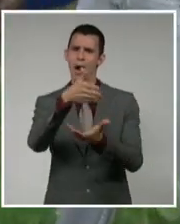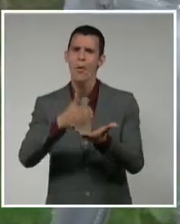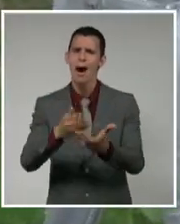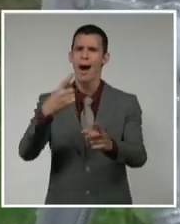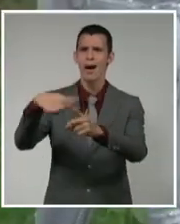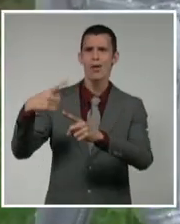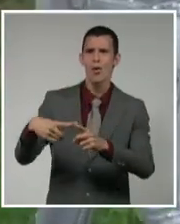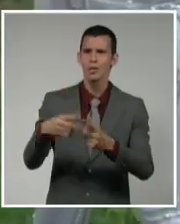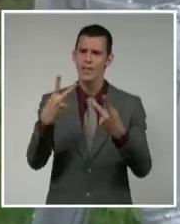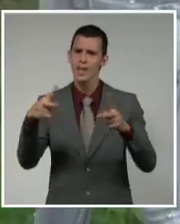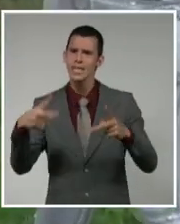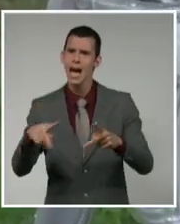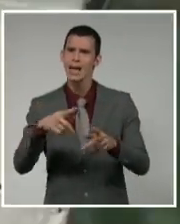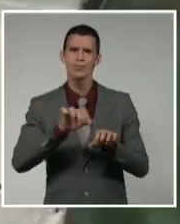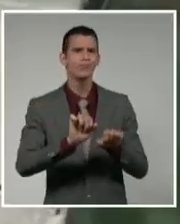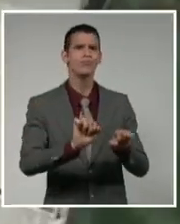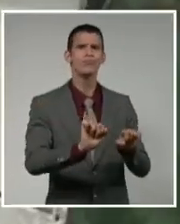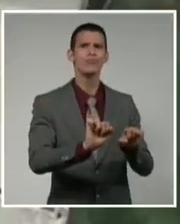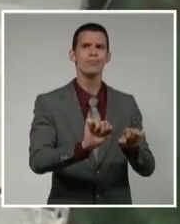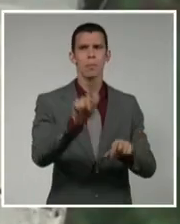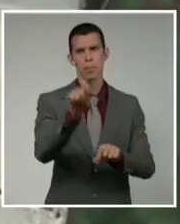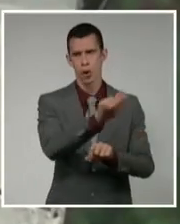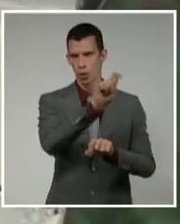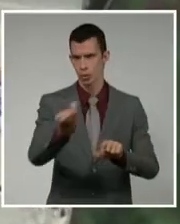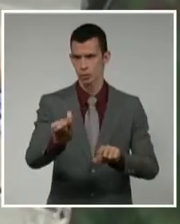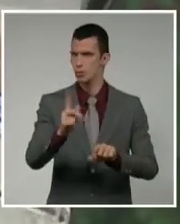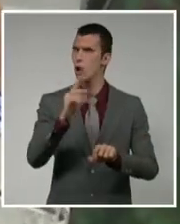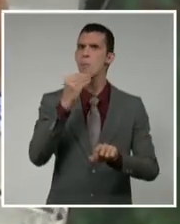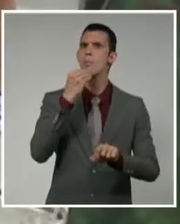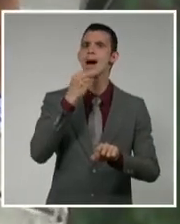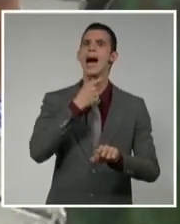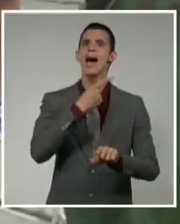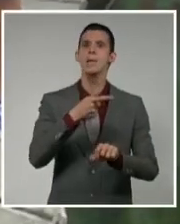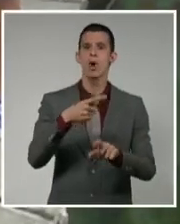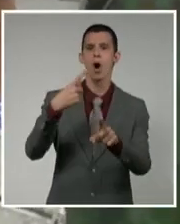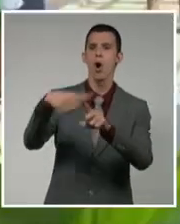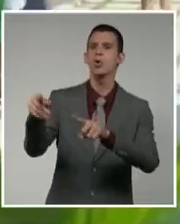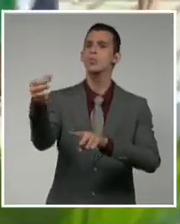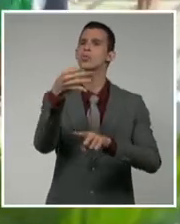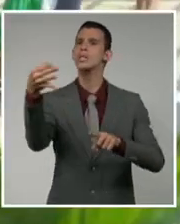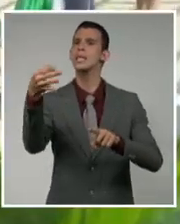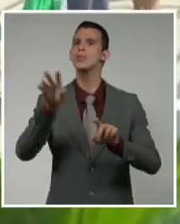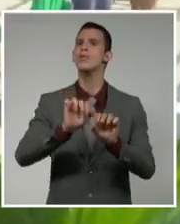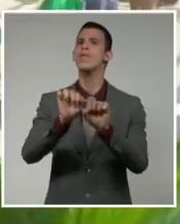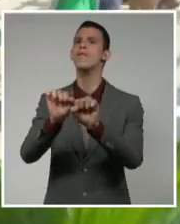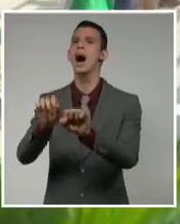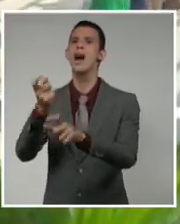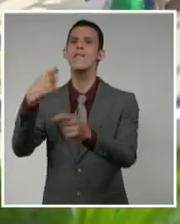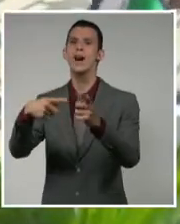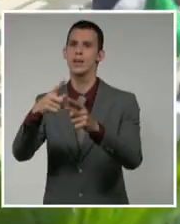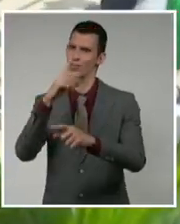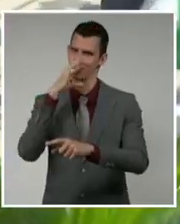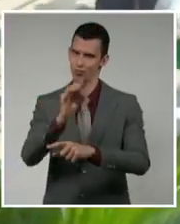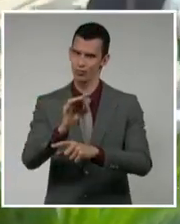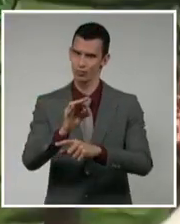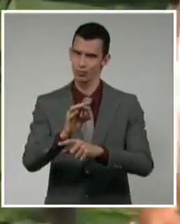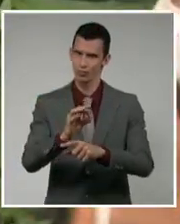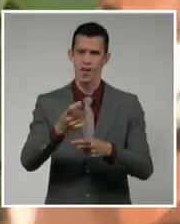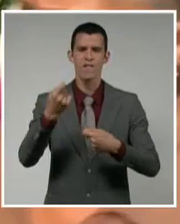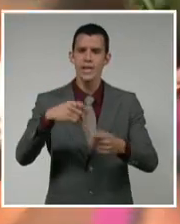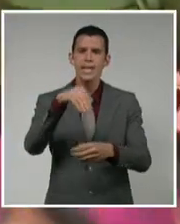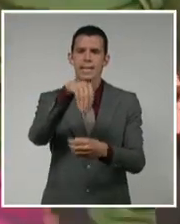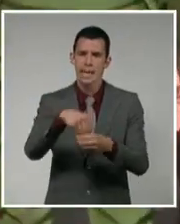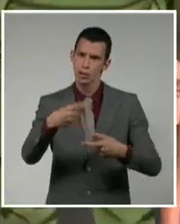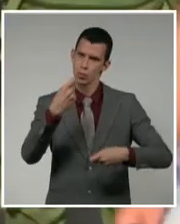en su municipio de residencia. Para el trabajo en las tiendas recaudadoras de divisas, MAI, Mercados Ideales y